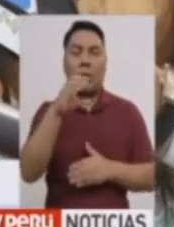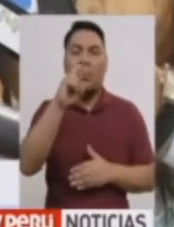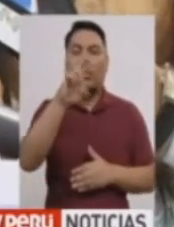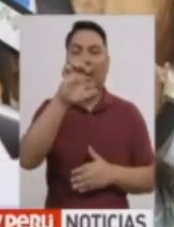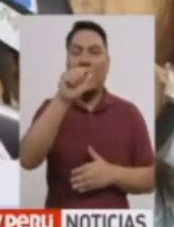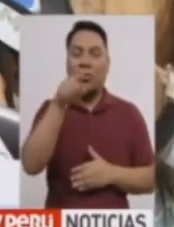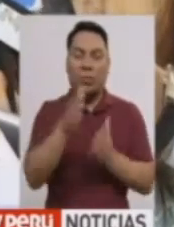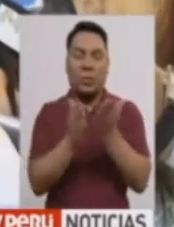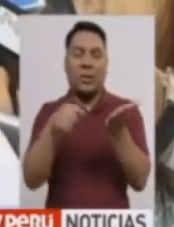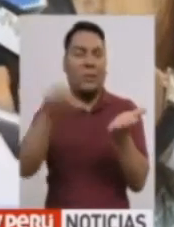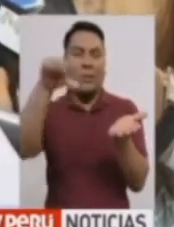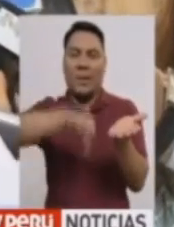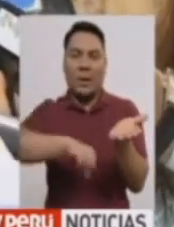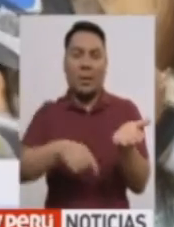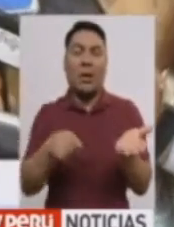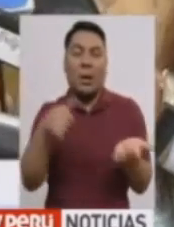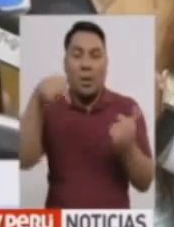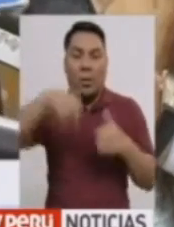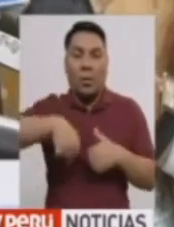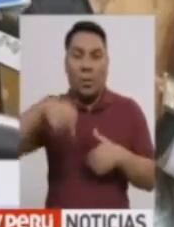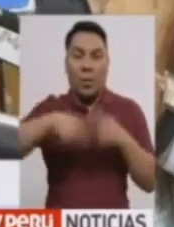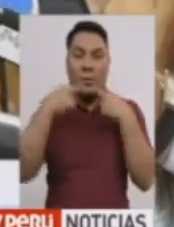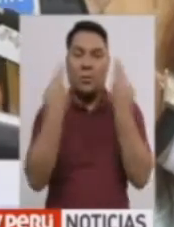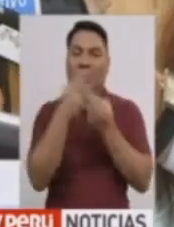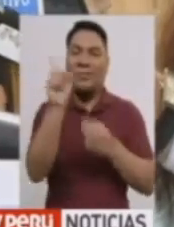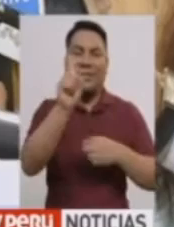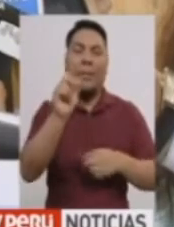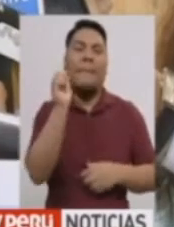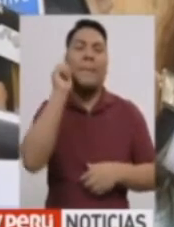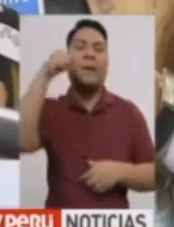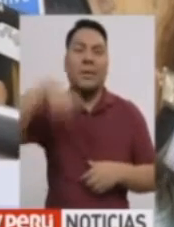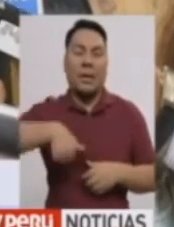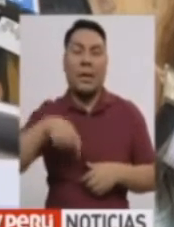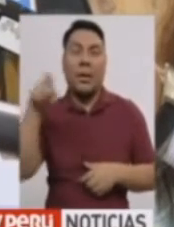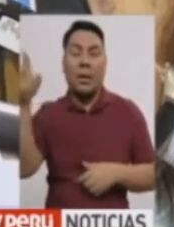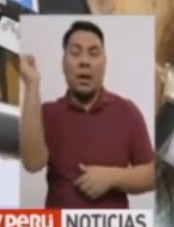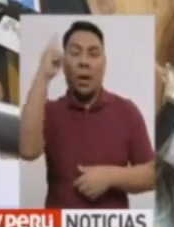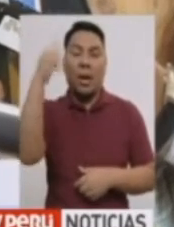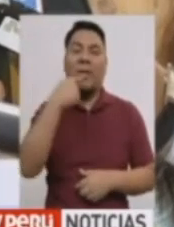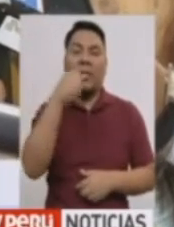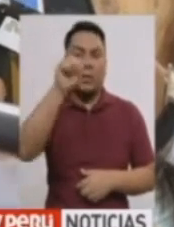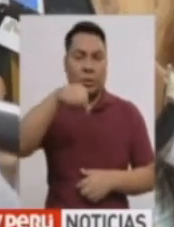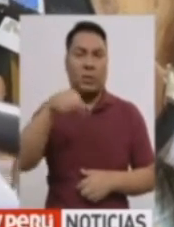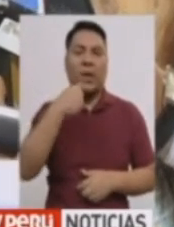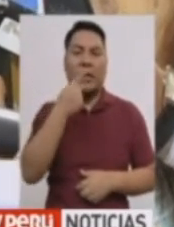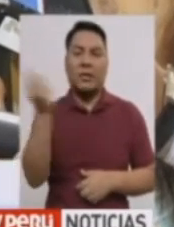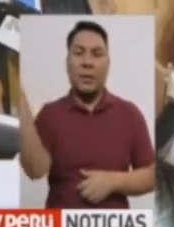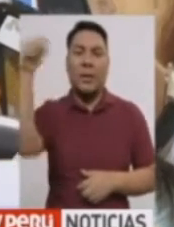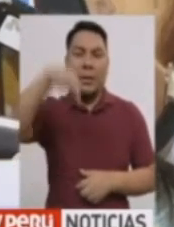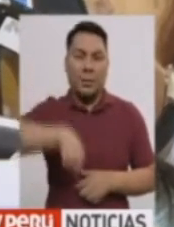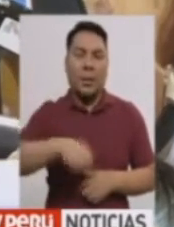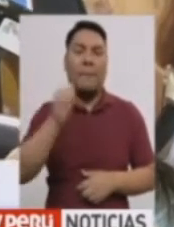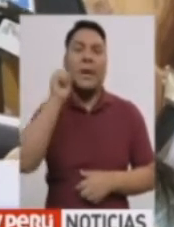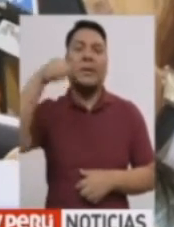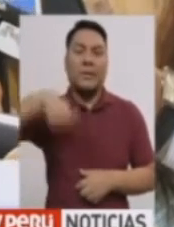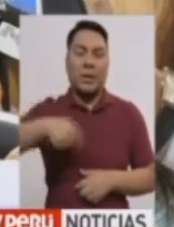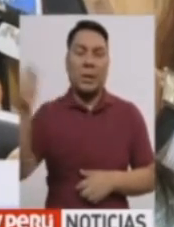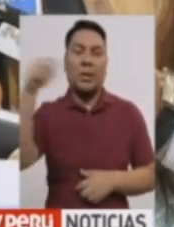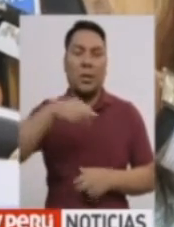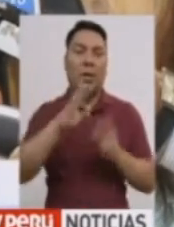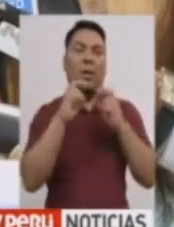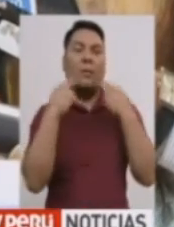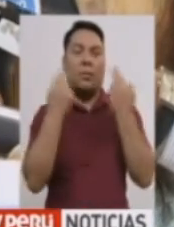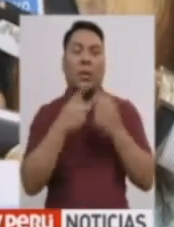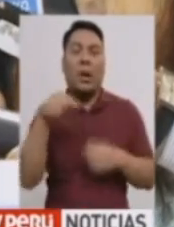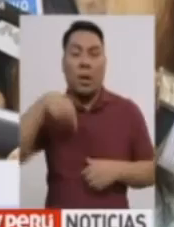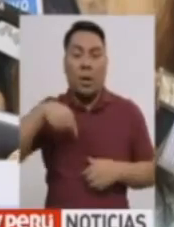era para hoy día, la citación es para mañana, y va a venir, lo ha anunciado así, hemos estado en contacto con él hoy día en la mañana y nos anuncia que está